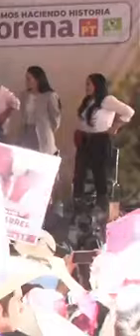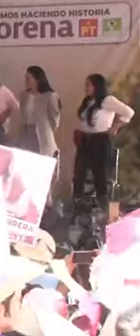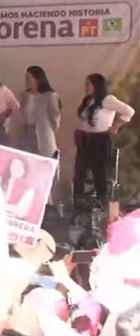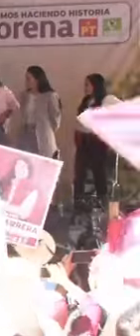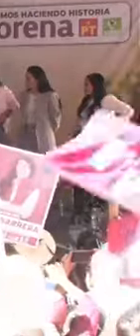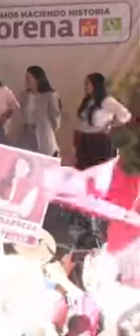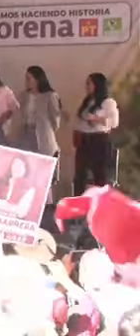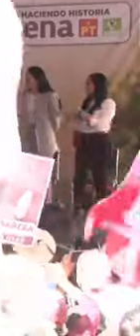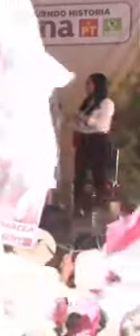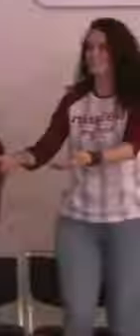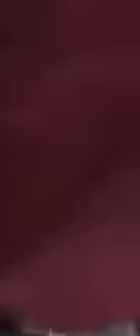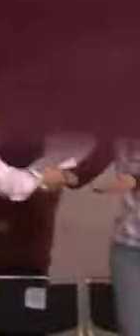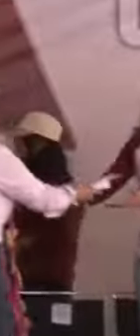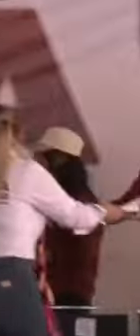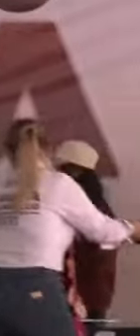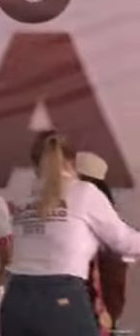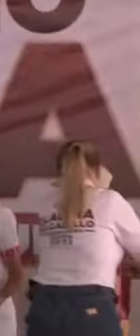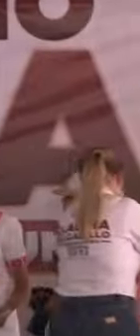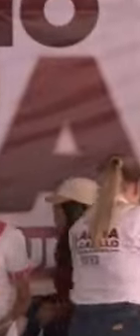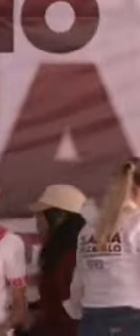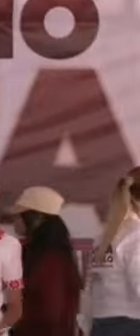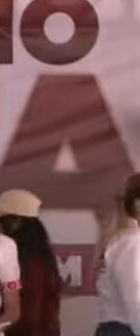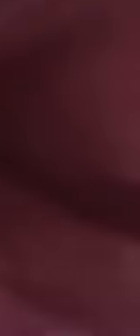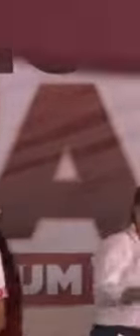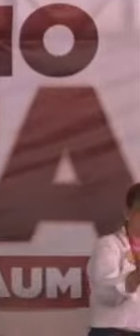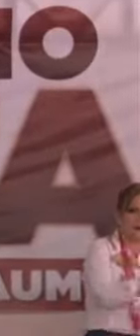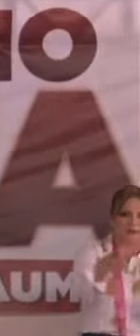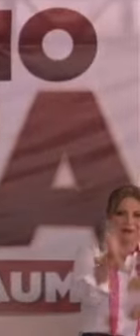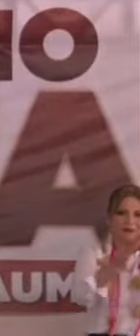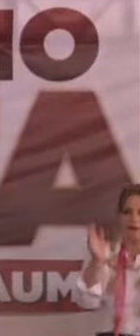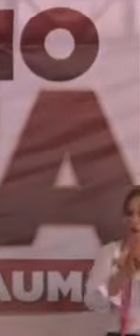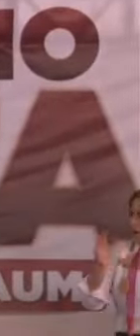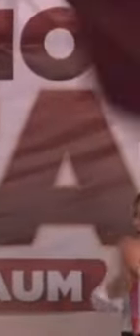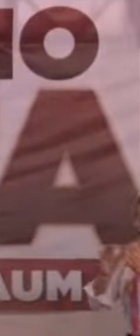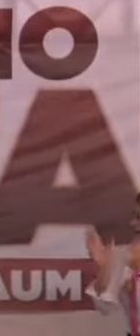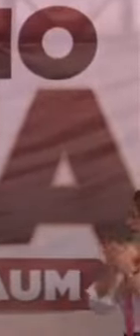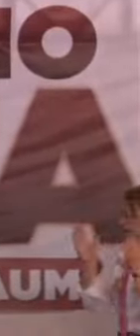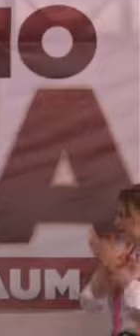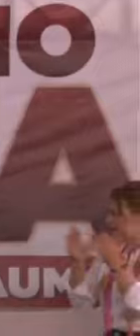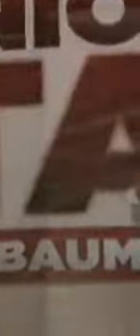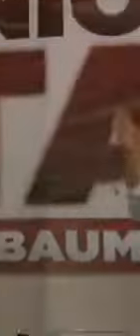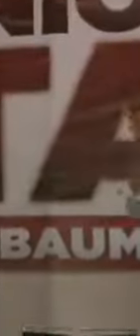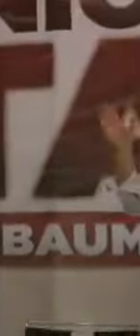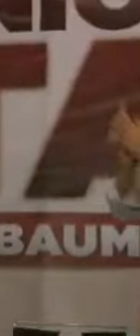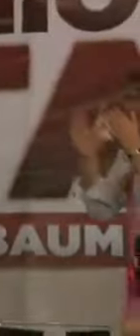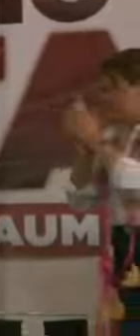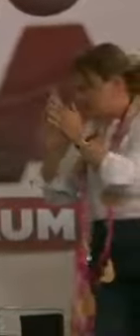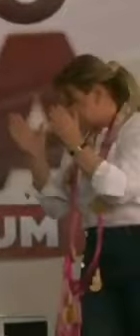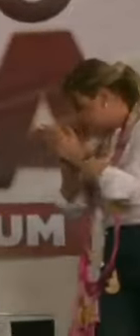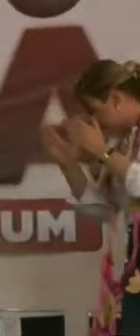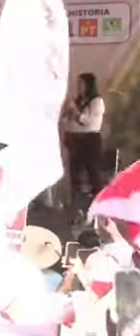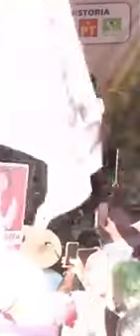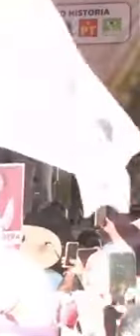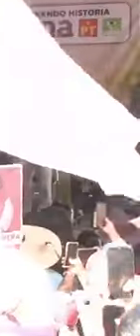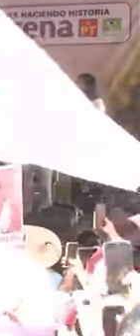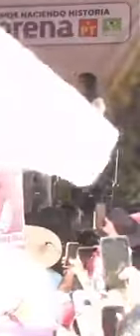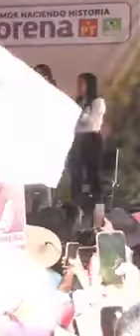es la próxima presidenta de nuestro país, la doctora Claudia Sheinbaum